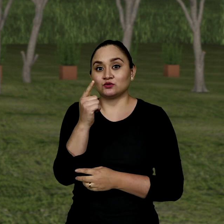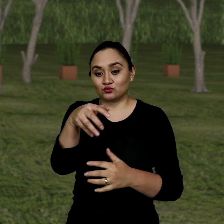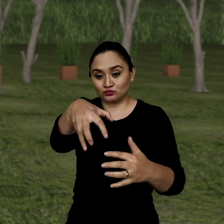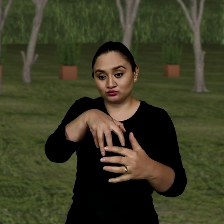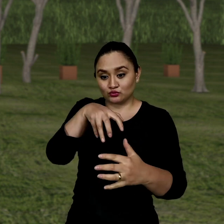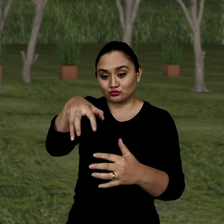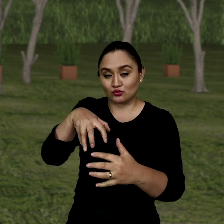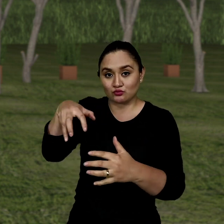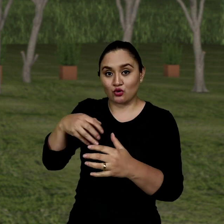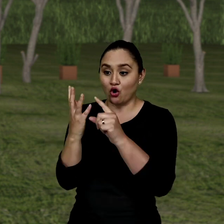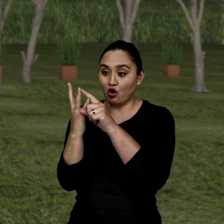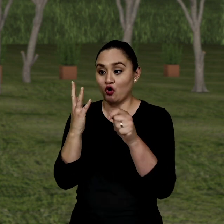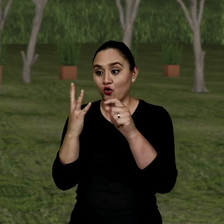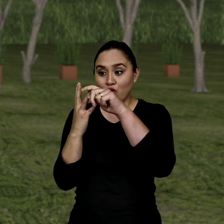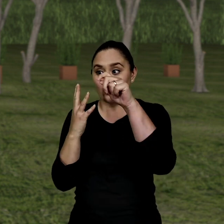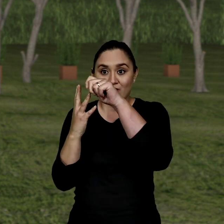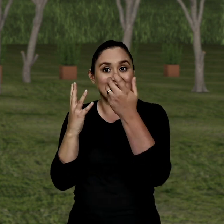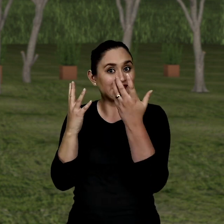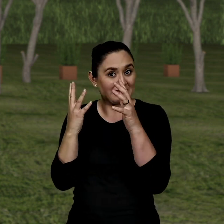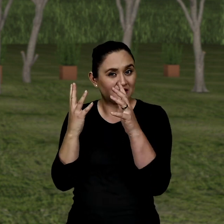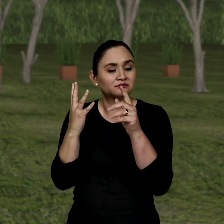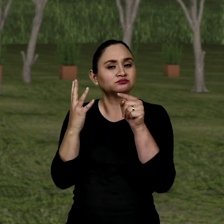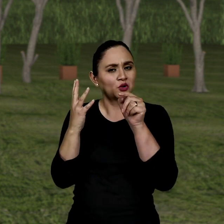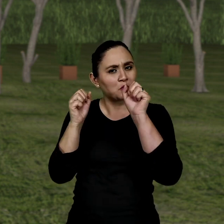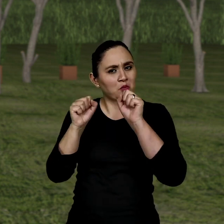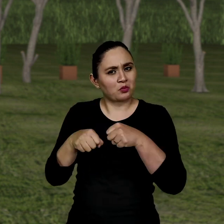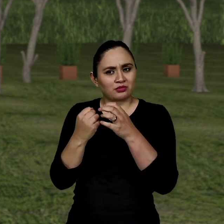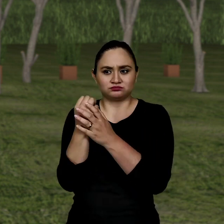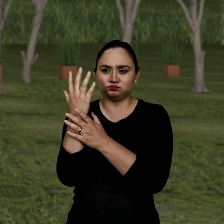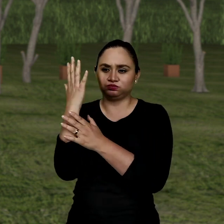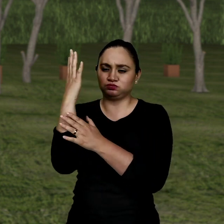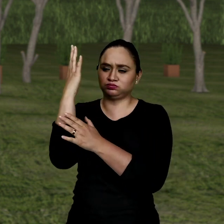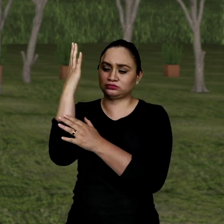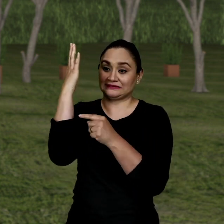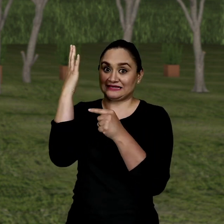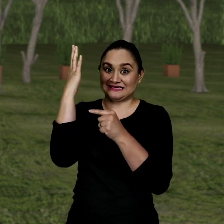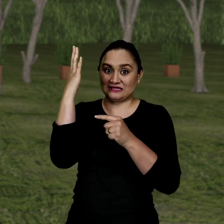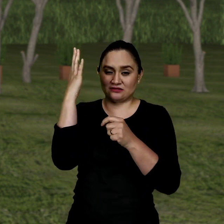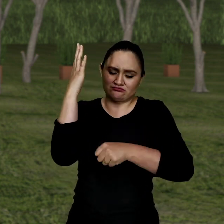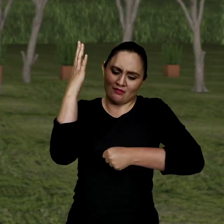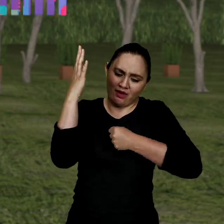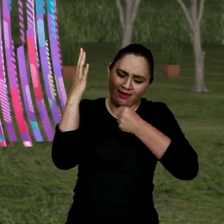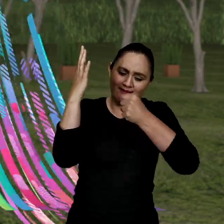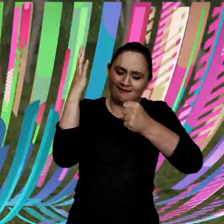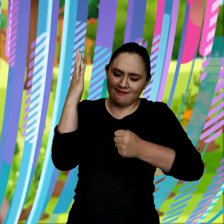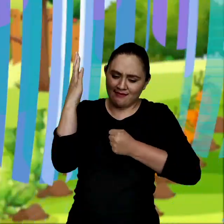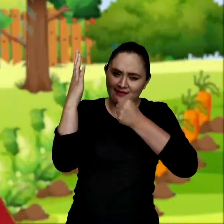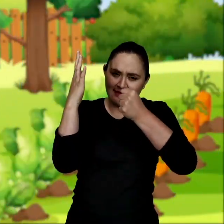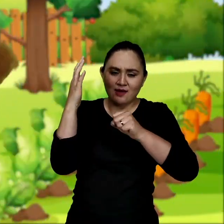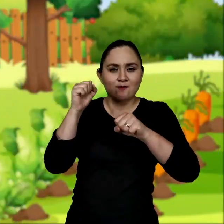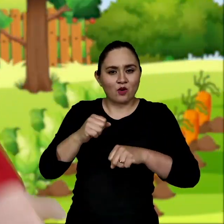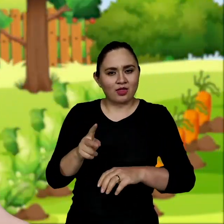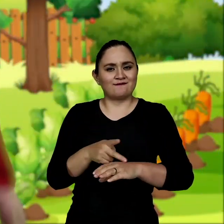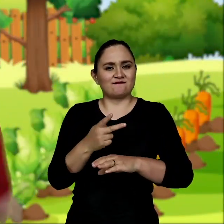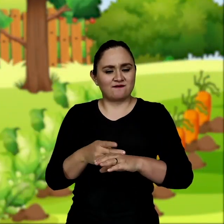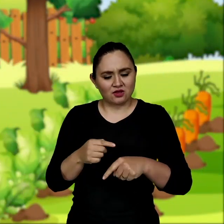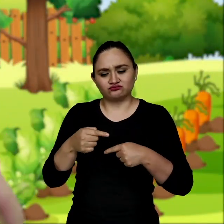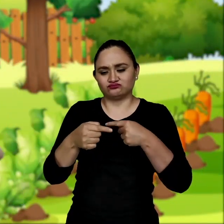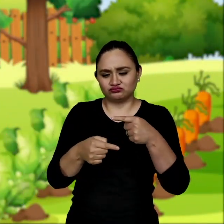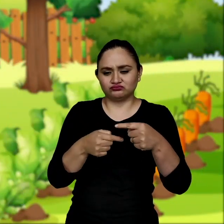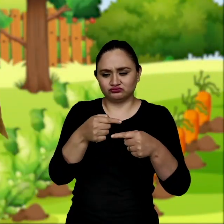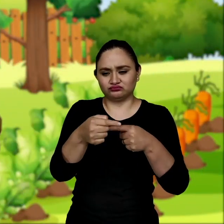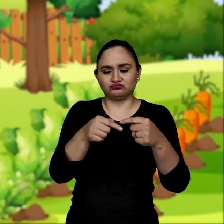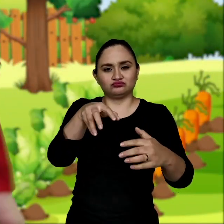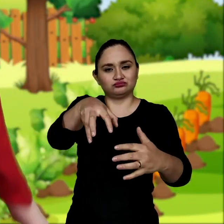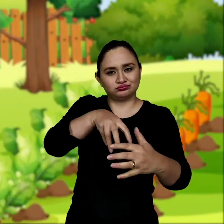puede extender su vida y se puede cosechar varias veces en el transcurso de varios meses. Mi abuelita